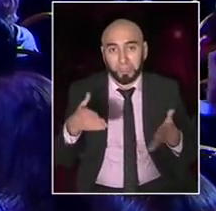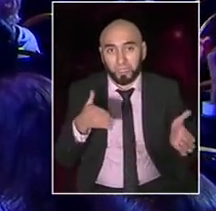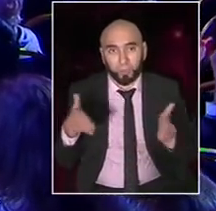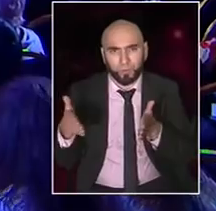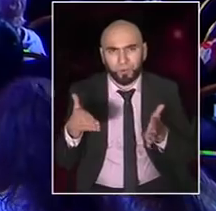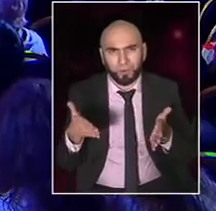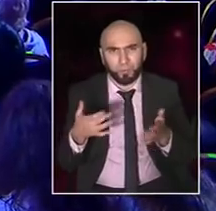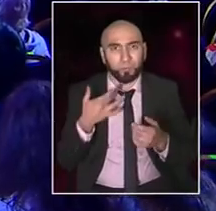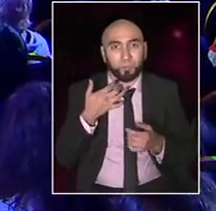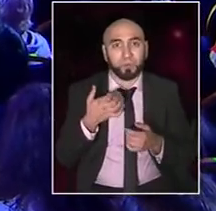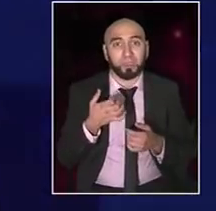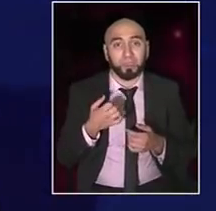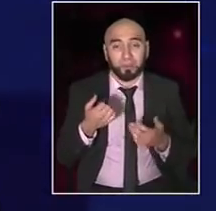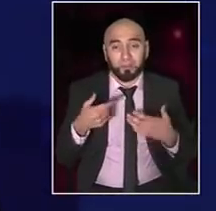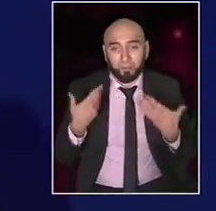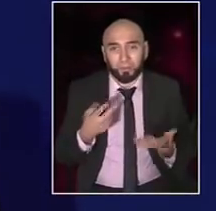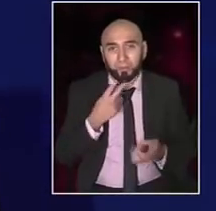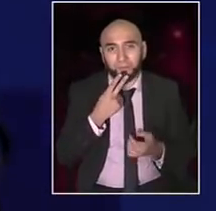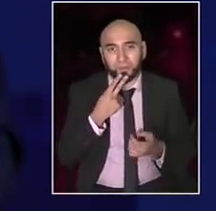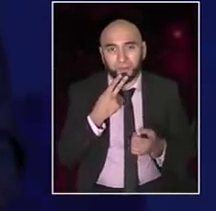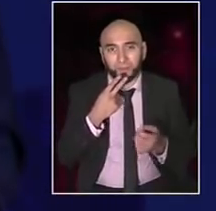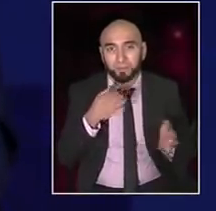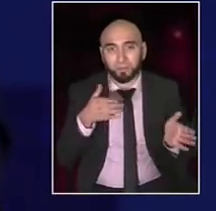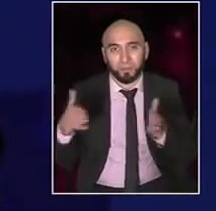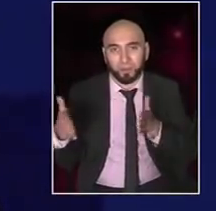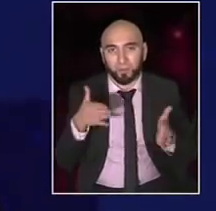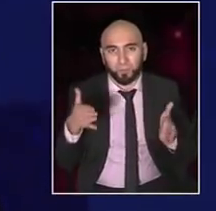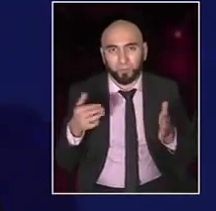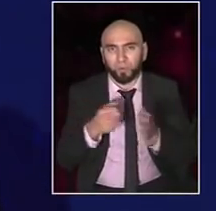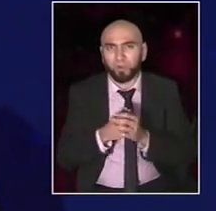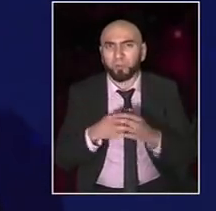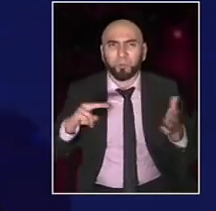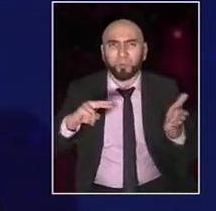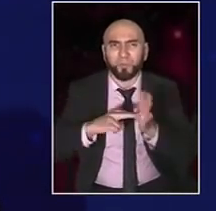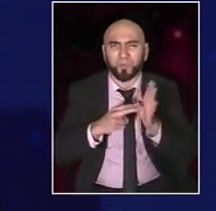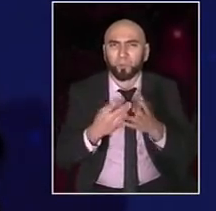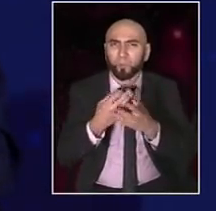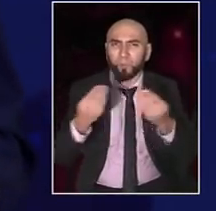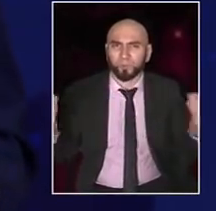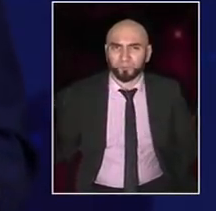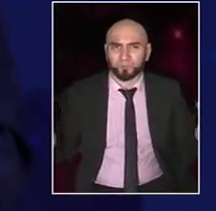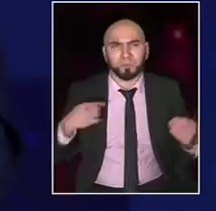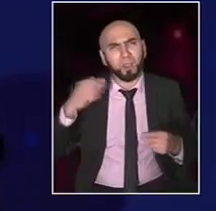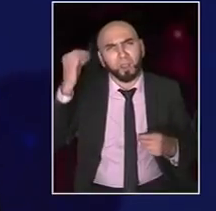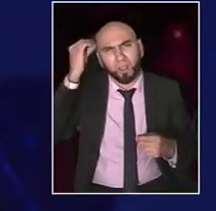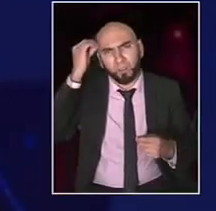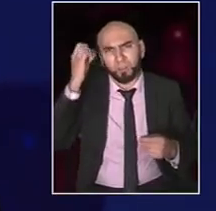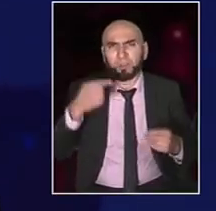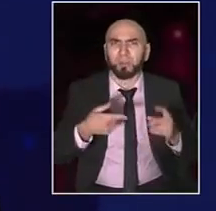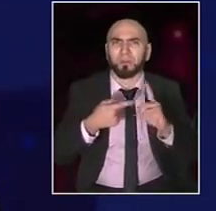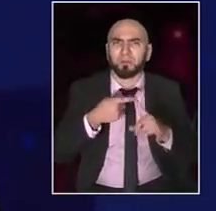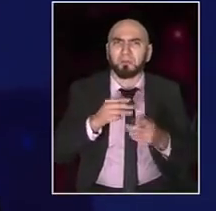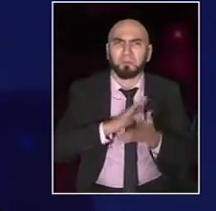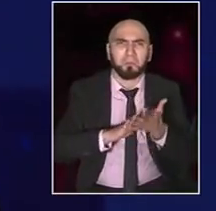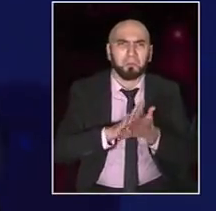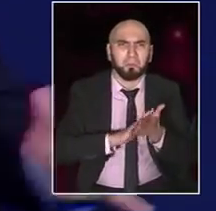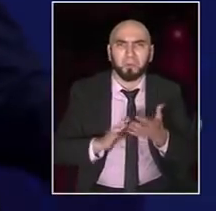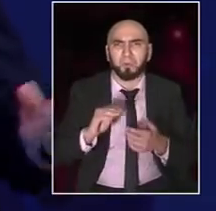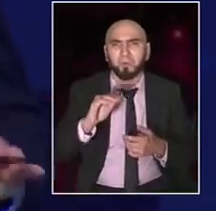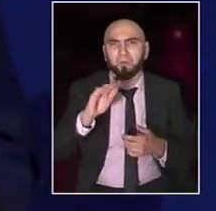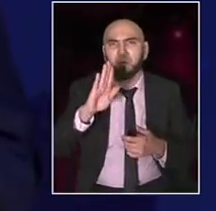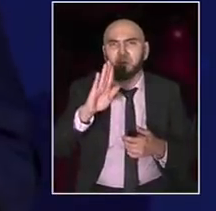viviendo un tiempo de disrupciones masivas. Yo no sé si alguien se acordaba de Kodak, de Blockbuster, de